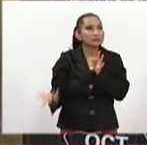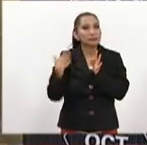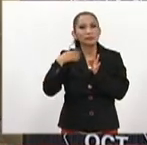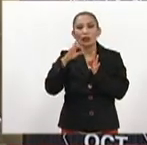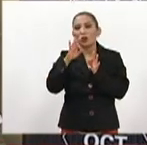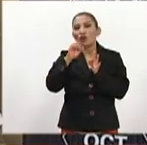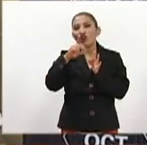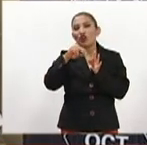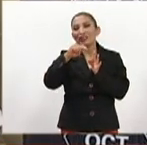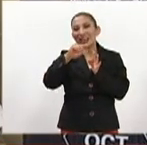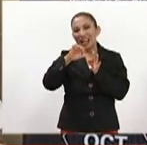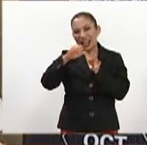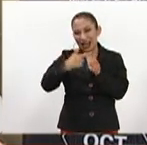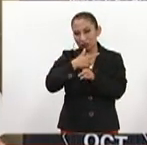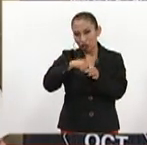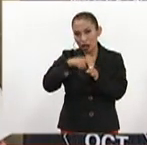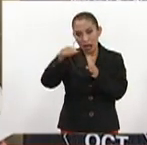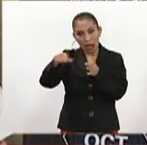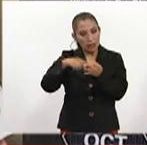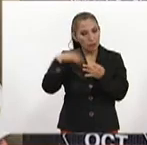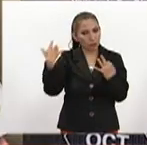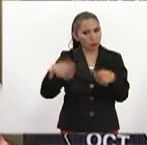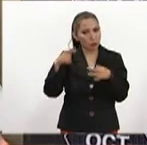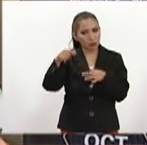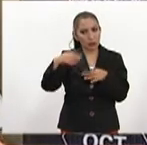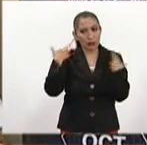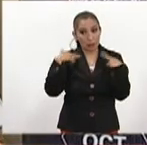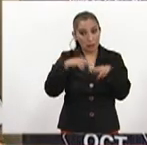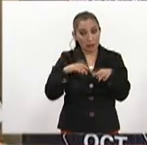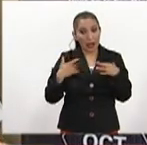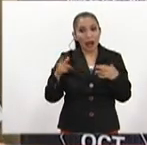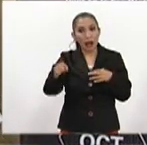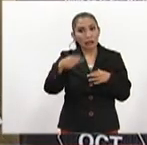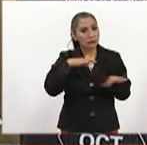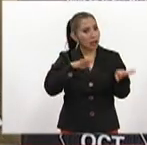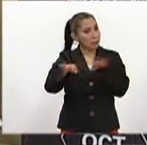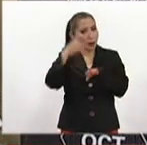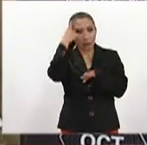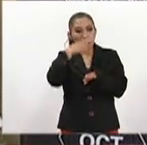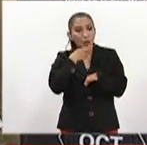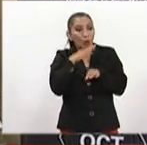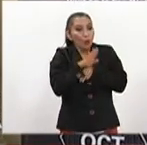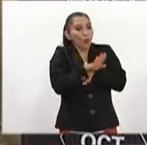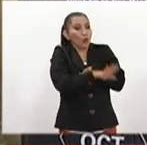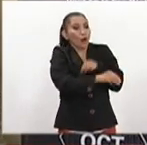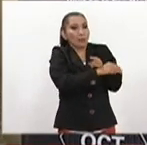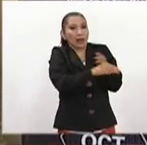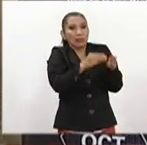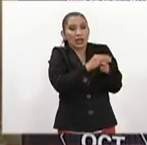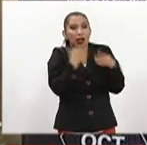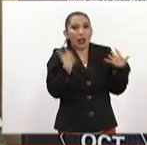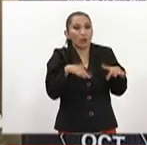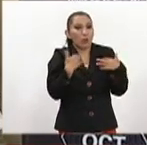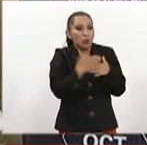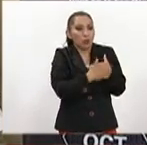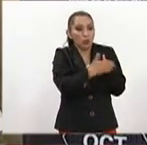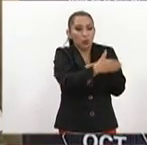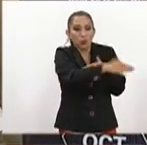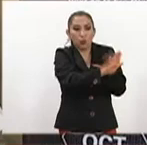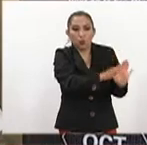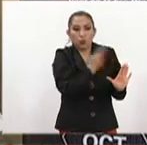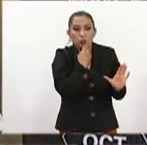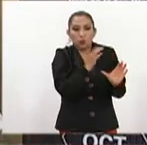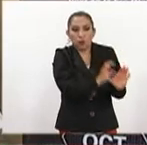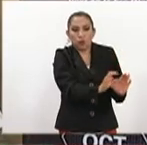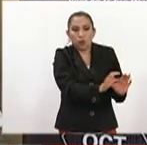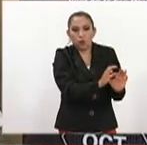la Fonoteca Nacional, que me honro en representar, que trabajan para la preservación de los archivos